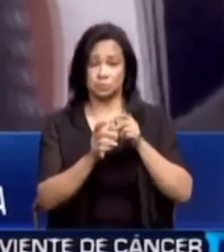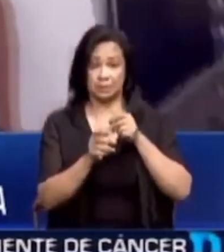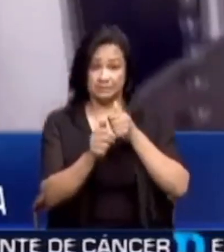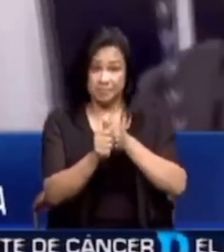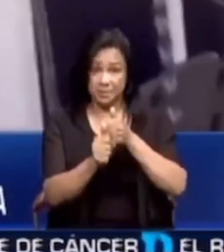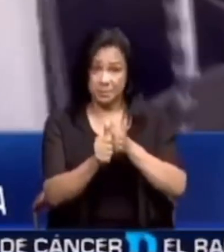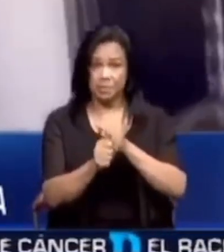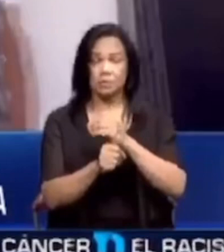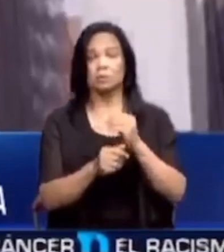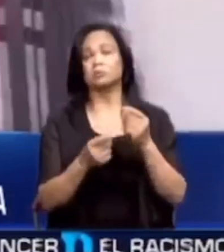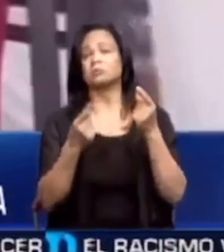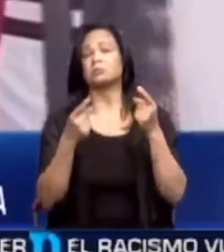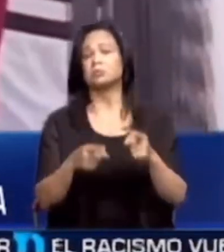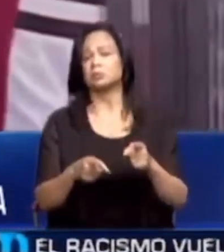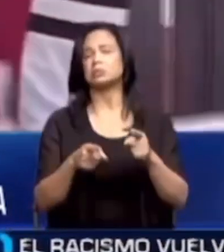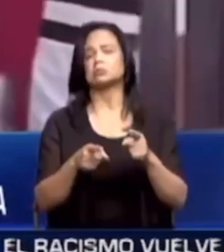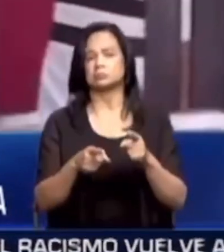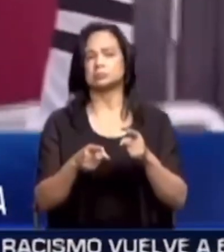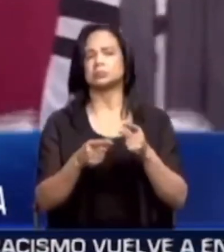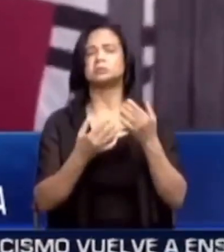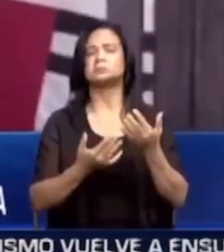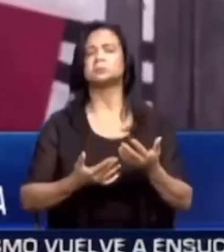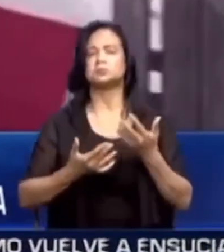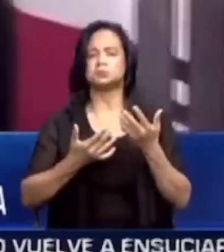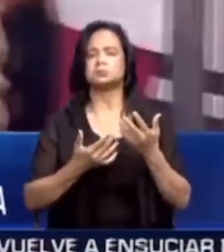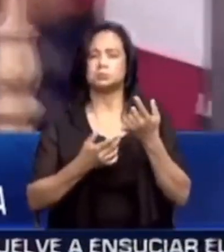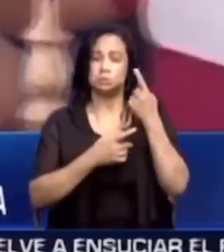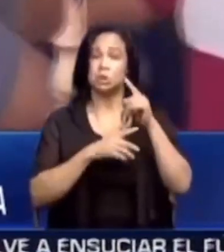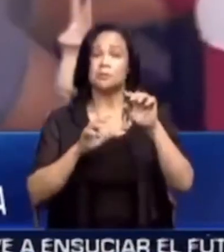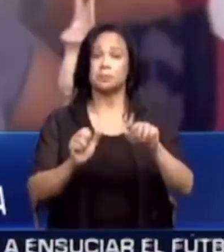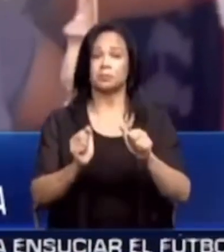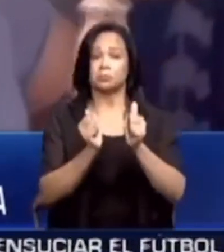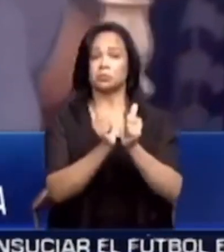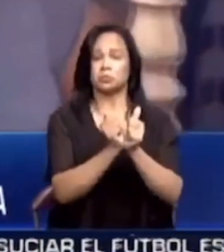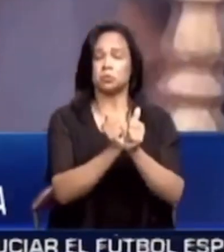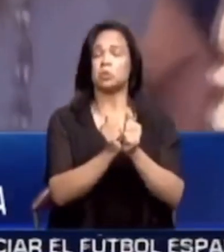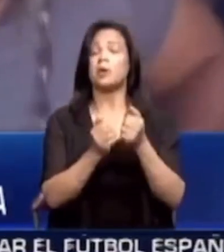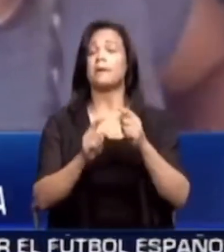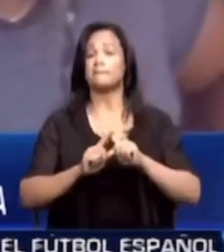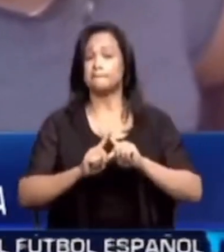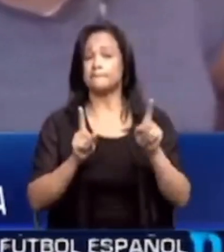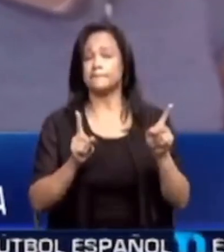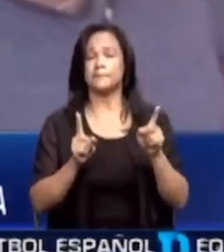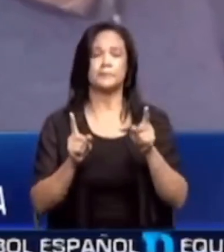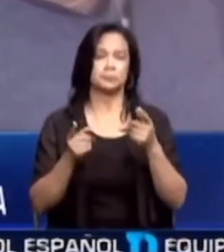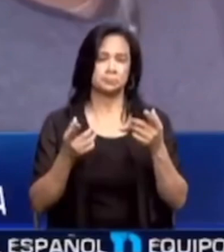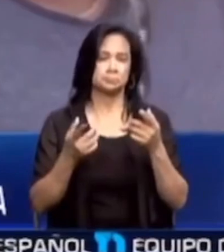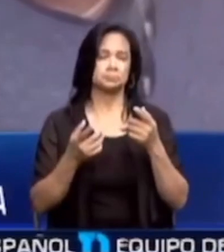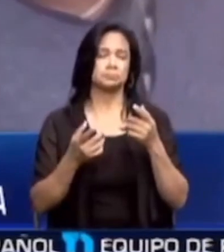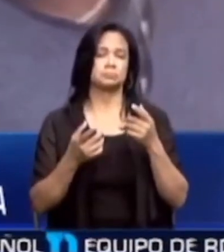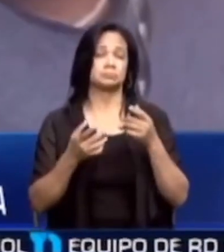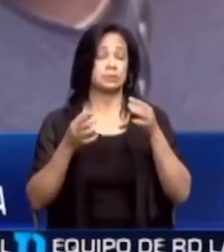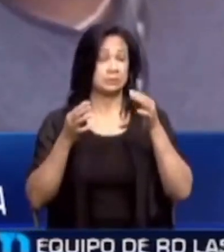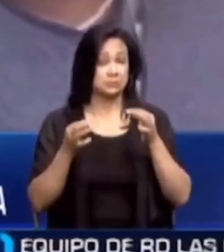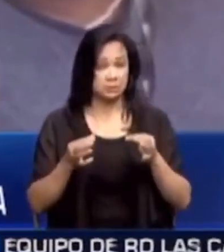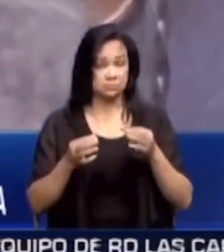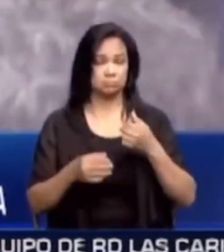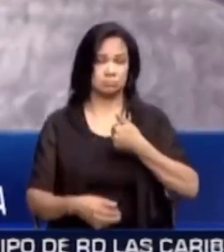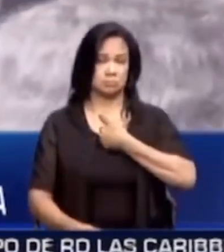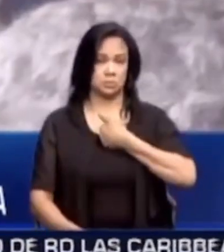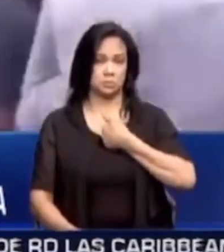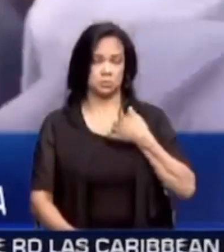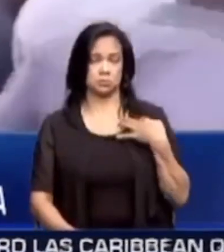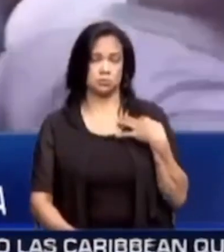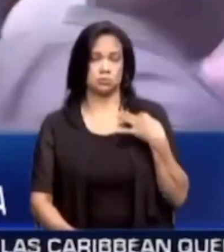en ese momento estaba la espera de una orden de arresto Más sin embargo luego de recibirla decidió entregarse